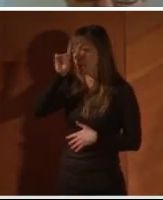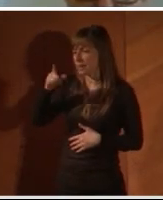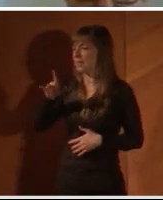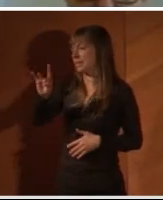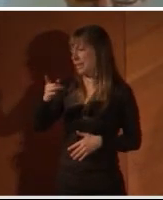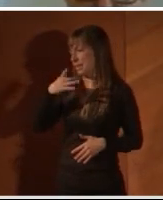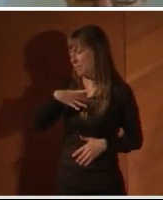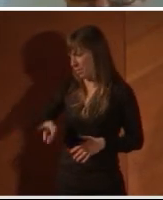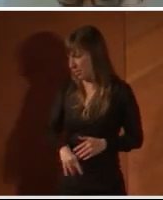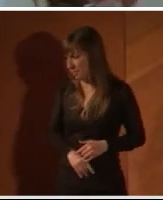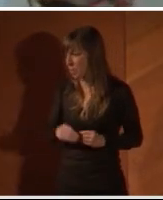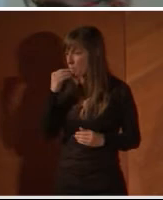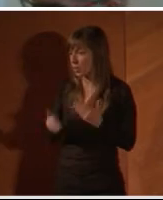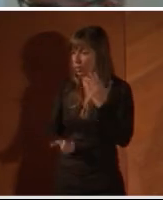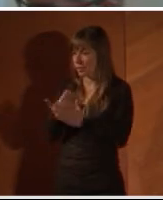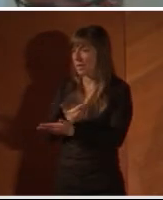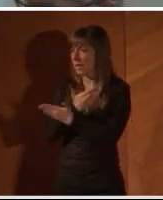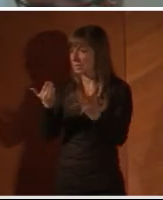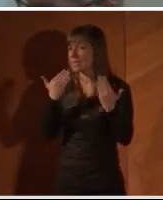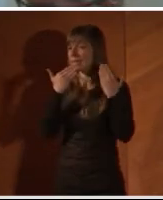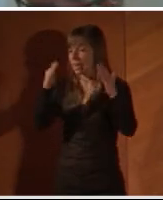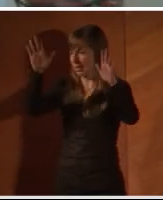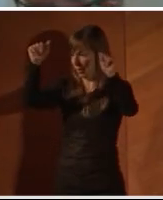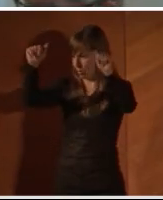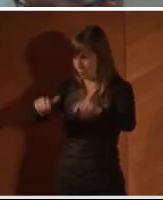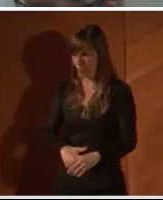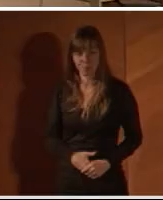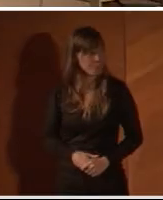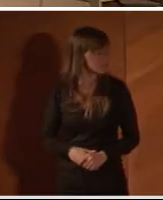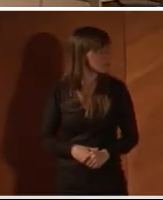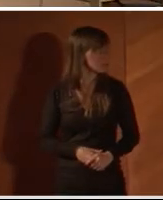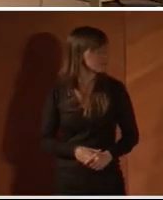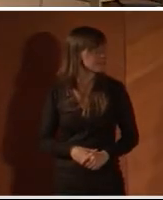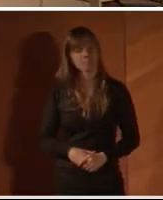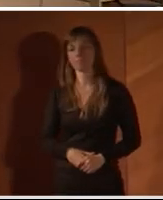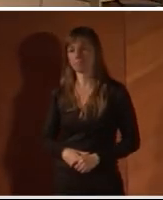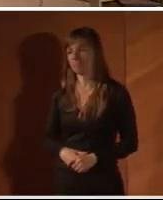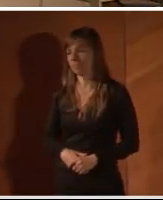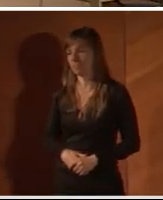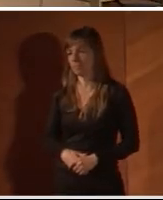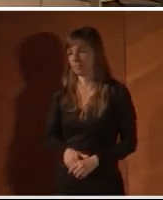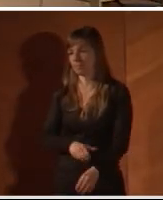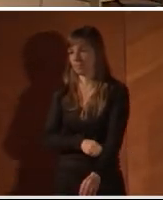Buenos días, gracias y adiós. Un saludo.